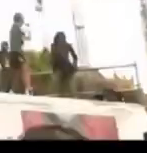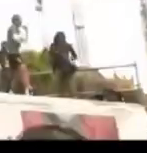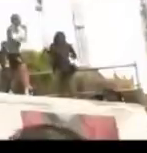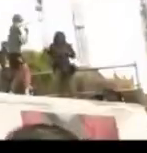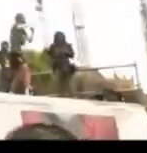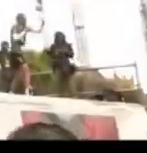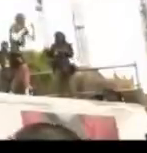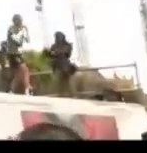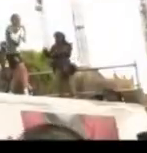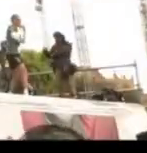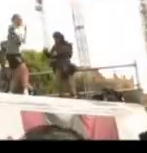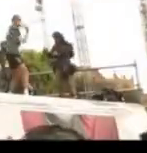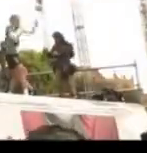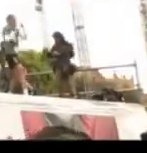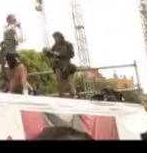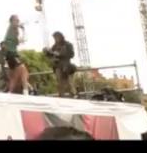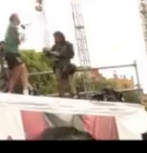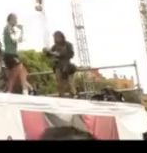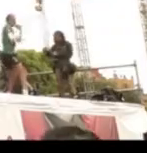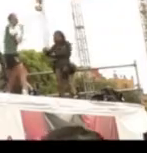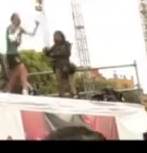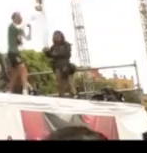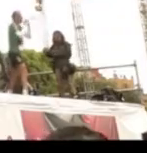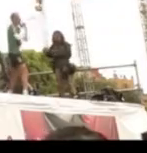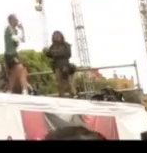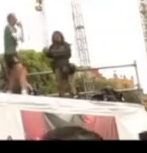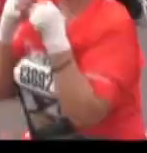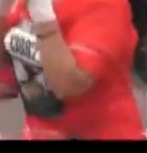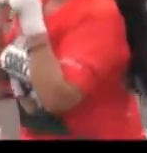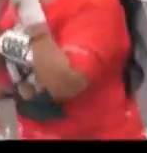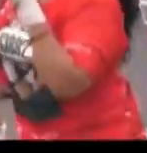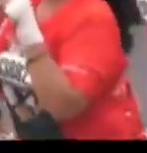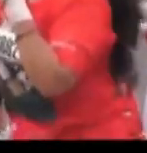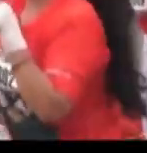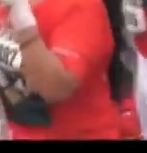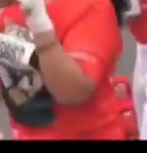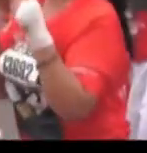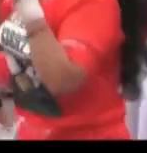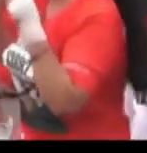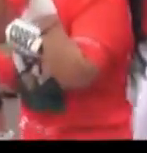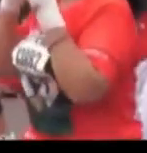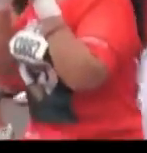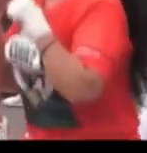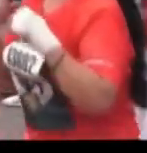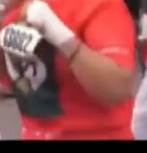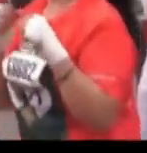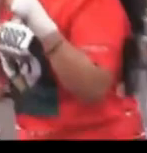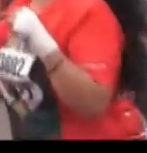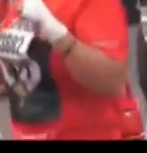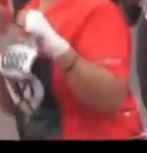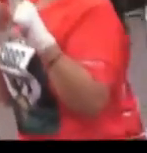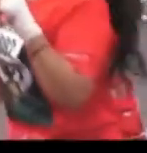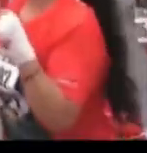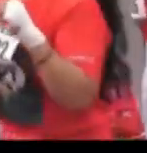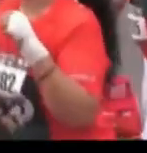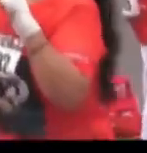8, 9, 10. Muy bien, sobre puntas, campeones, vamos. Vamos a empezar eso en el